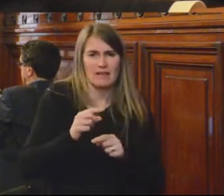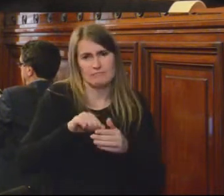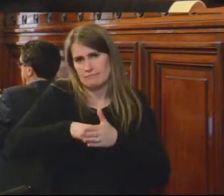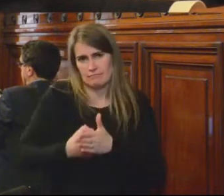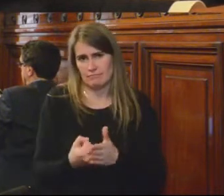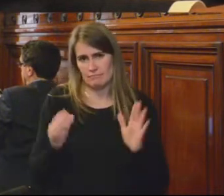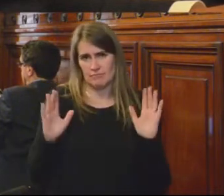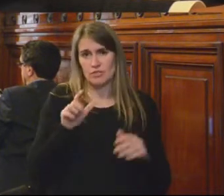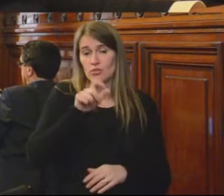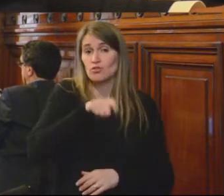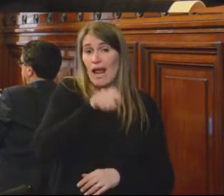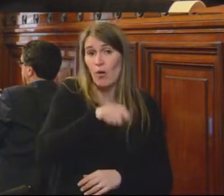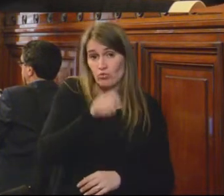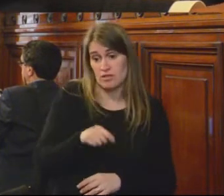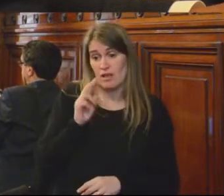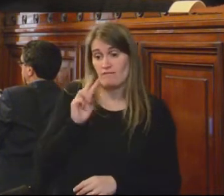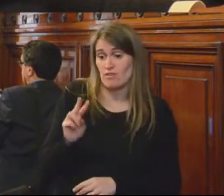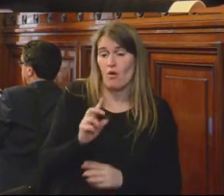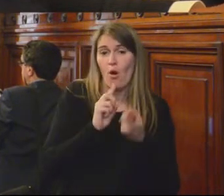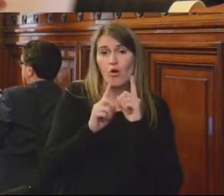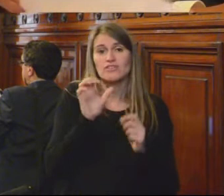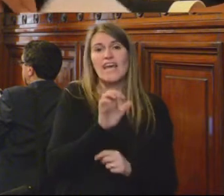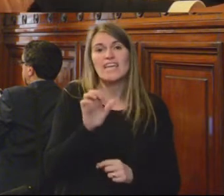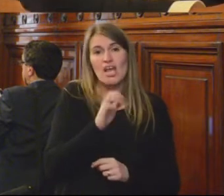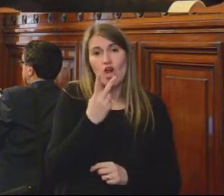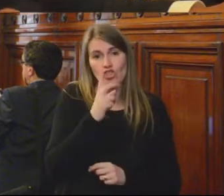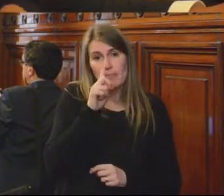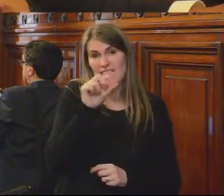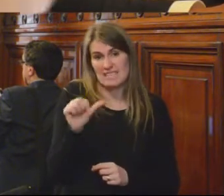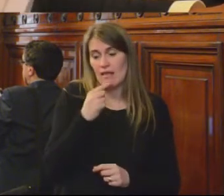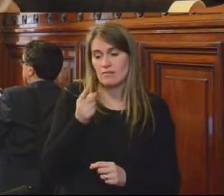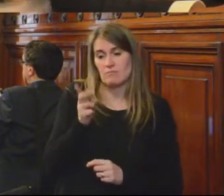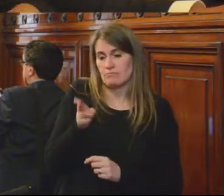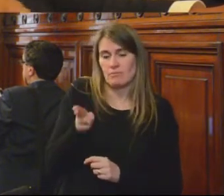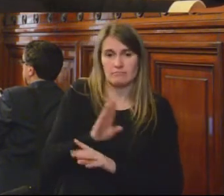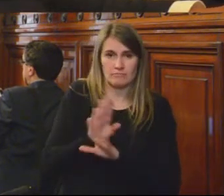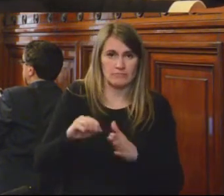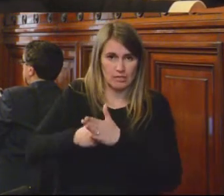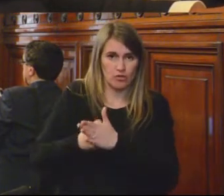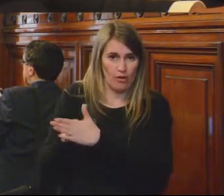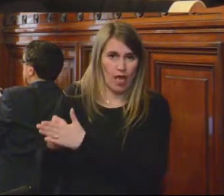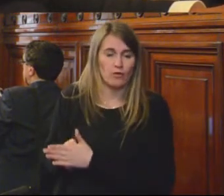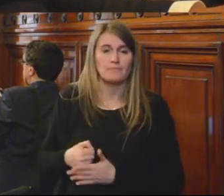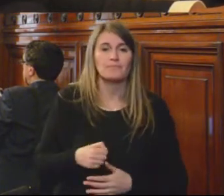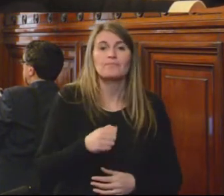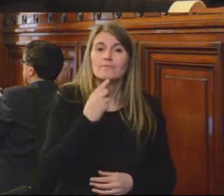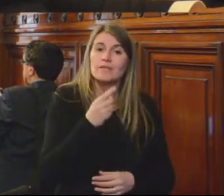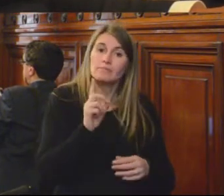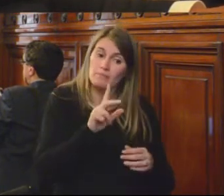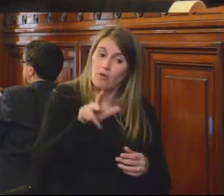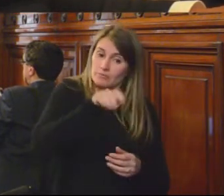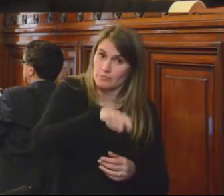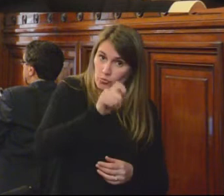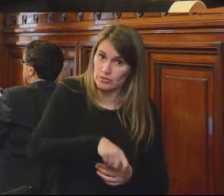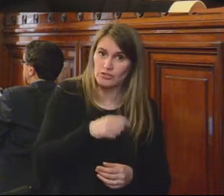Tribunal Supremo de Justicia en fecha 11 de enero de 2016. La Sala Constitucional del Tribunal Supremo de Justicia